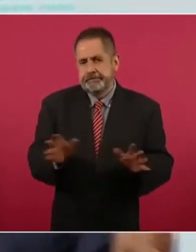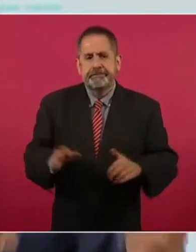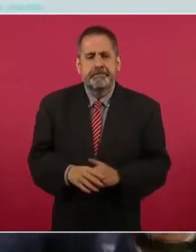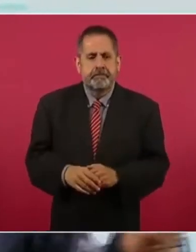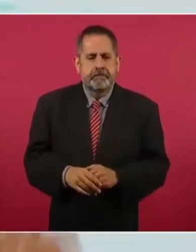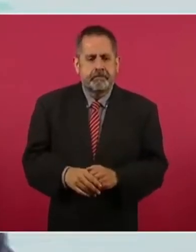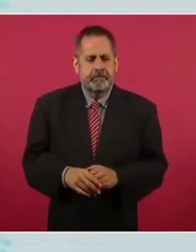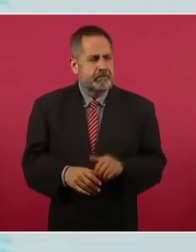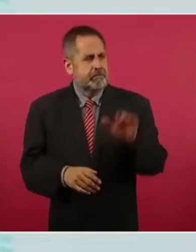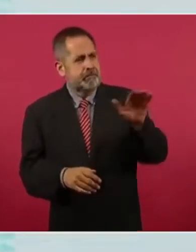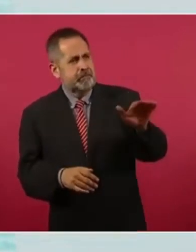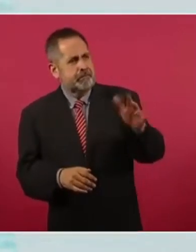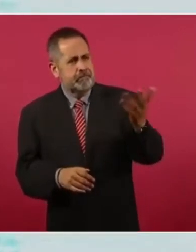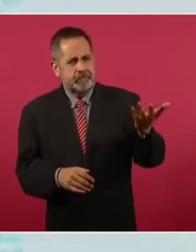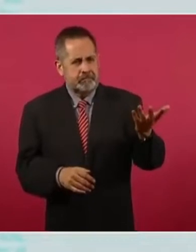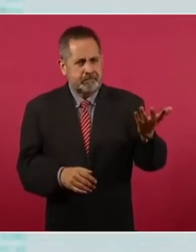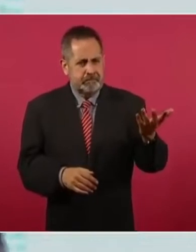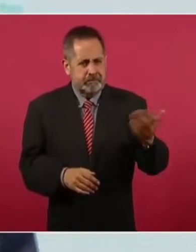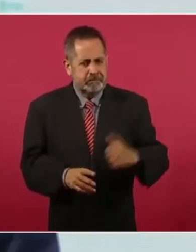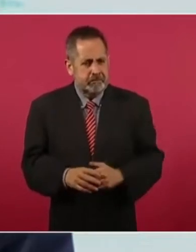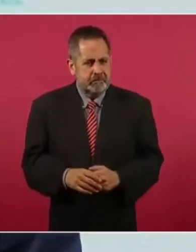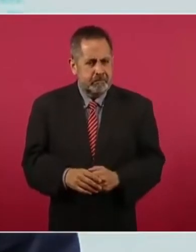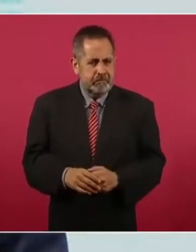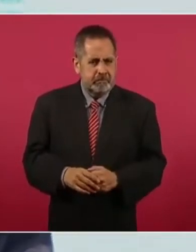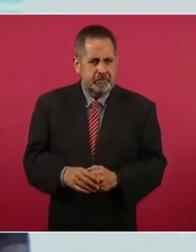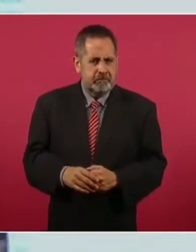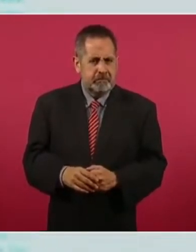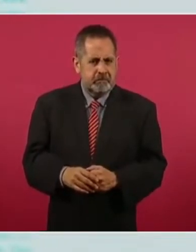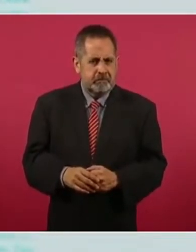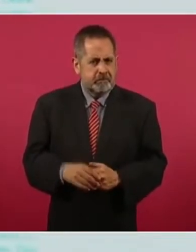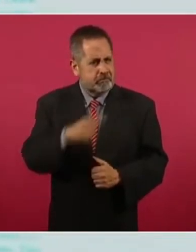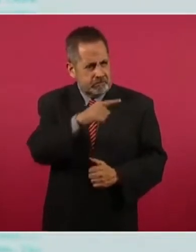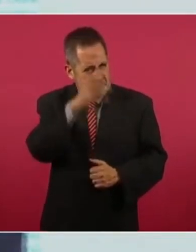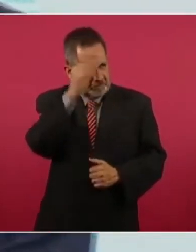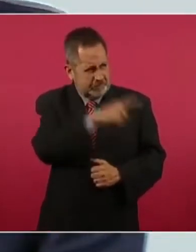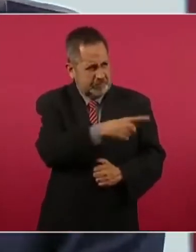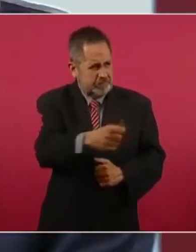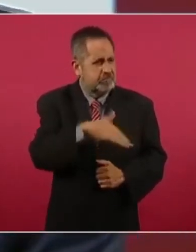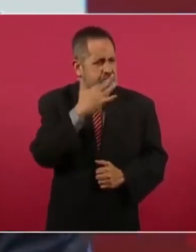decir, oiga, usted está de acuerdo